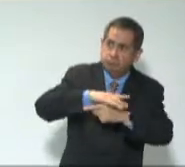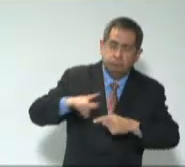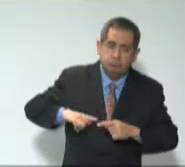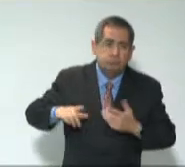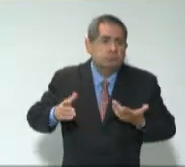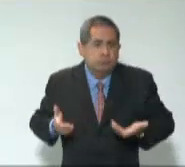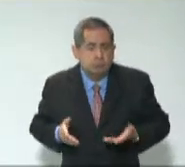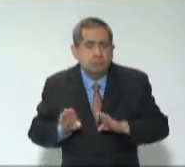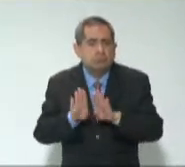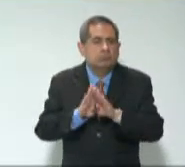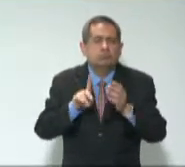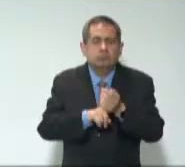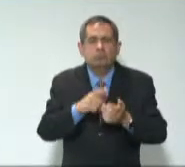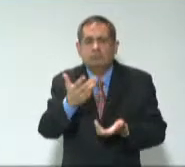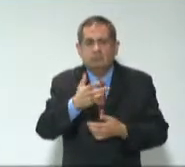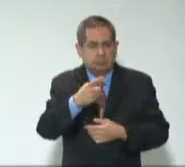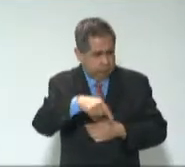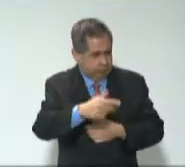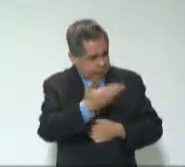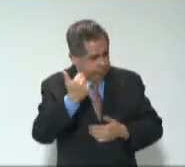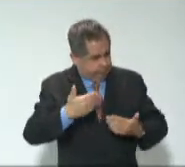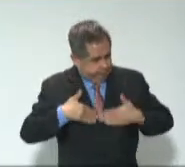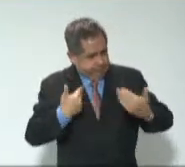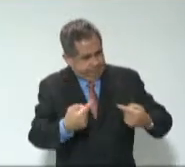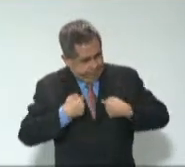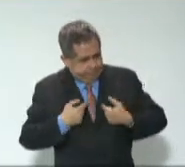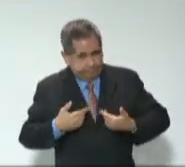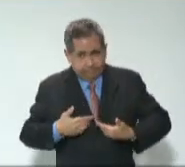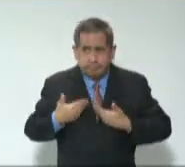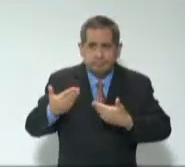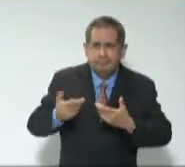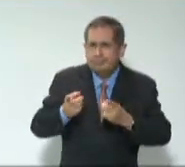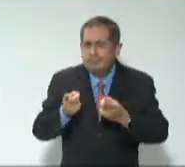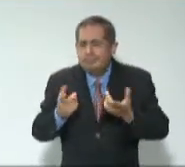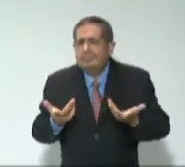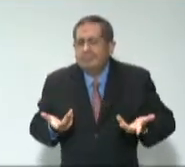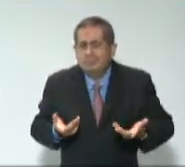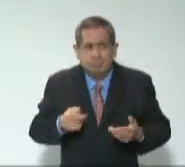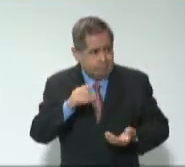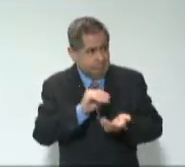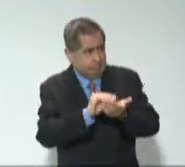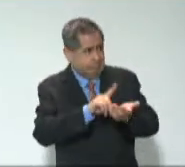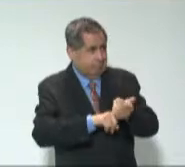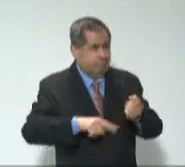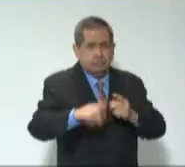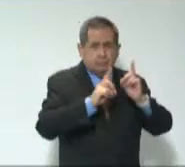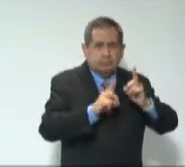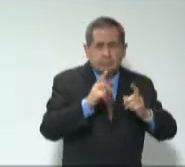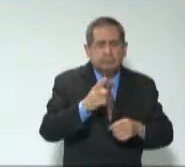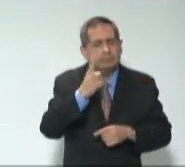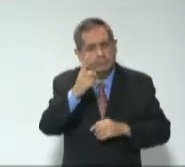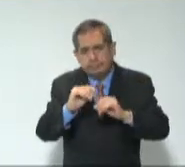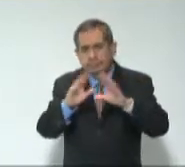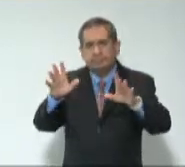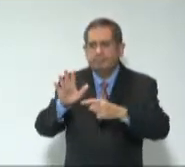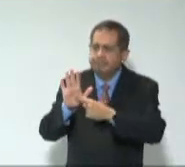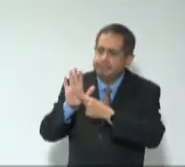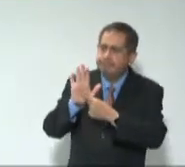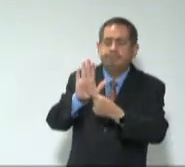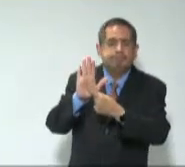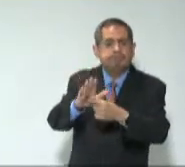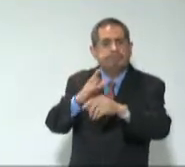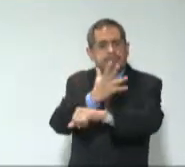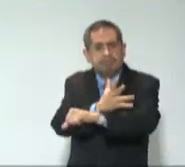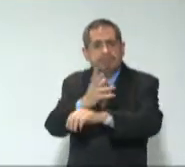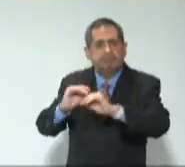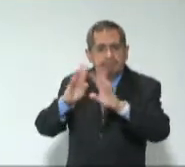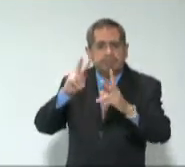instituciones Cómo se puede mejorar la confianza en el que hacer gubernamental yo creo que la respuesta está Clara la transparencia proactiva puede